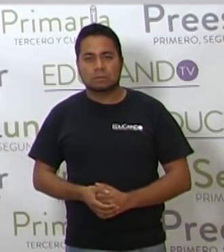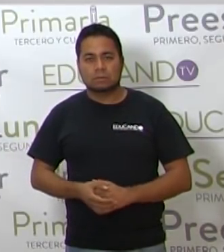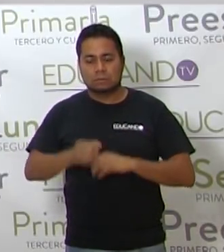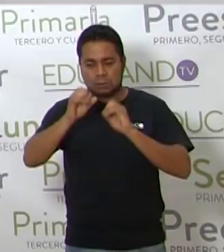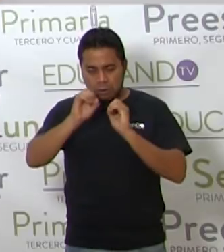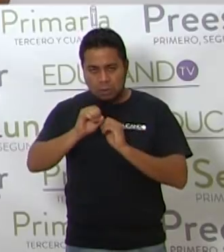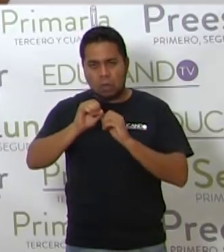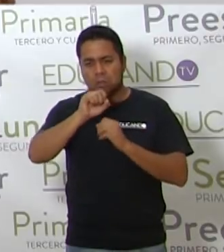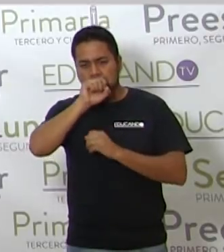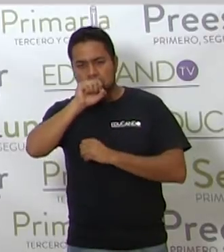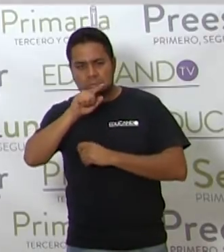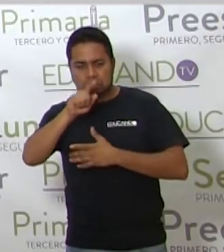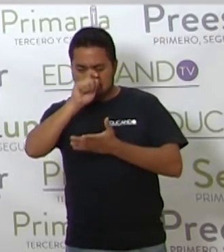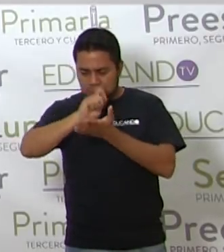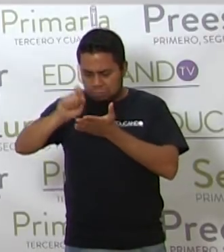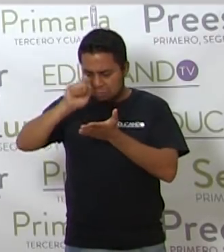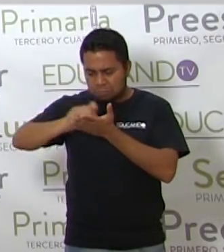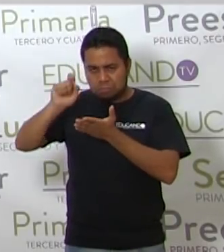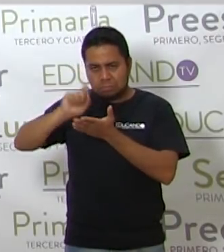versos, ¿bien?